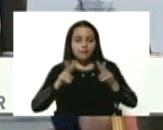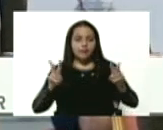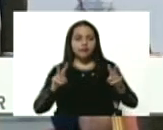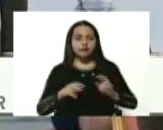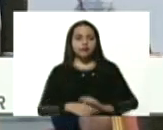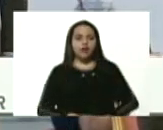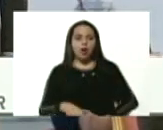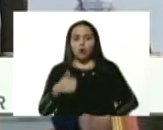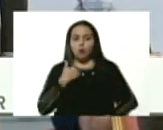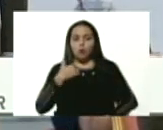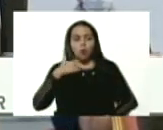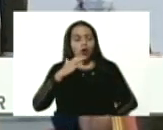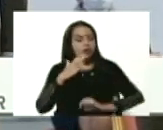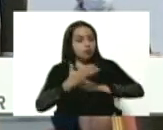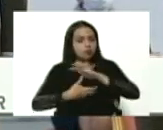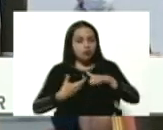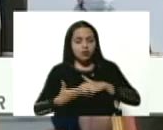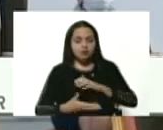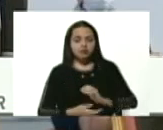cualquier problema